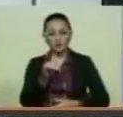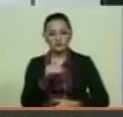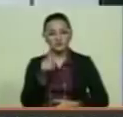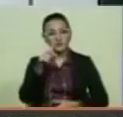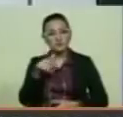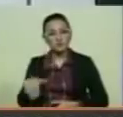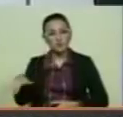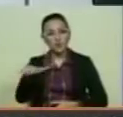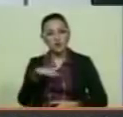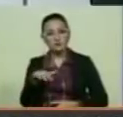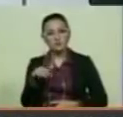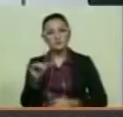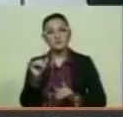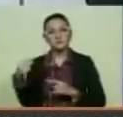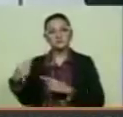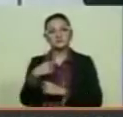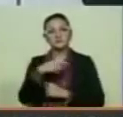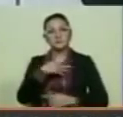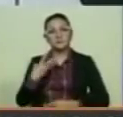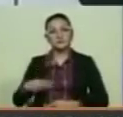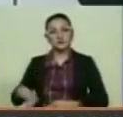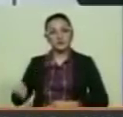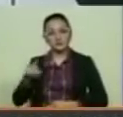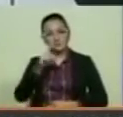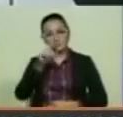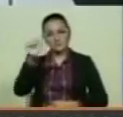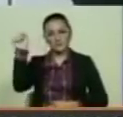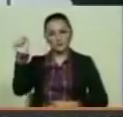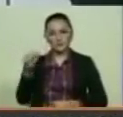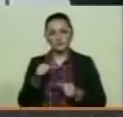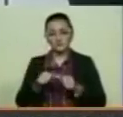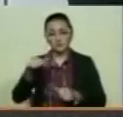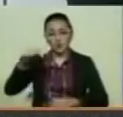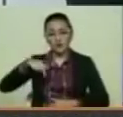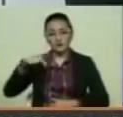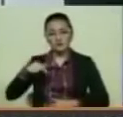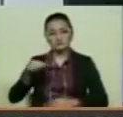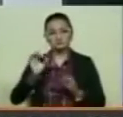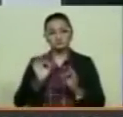siguiendo instrucciones del presidente Nicolás Maduro, y seguimos acá en la